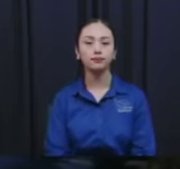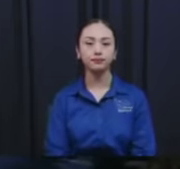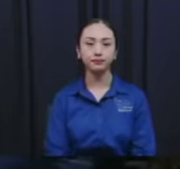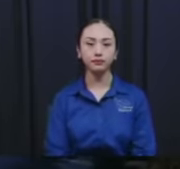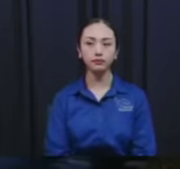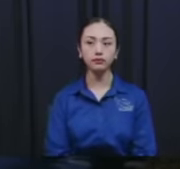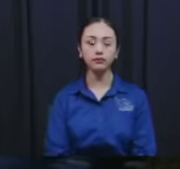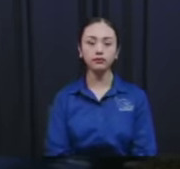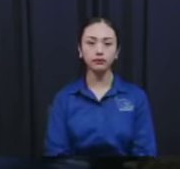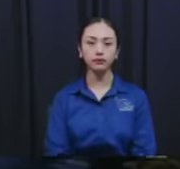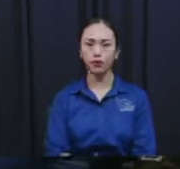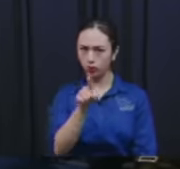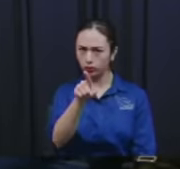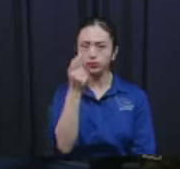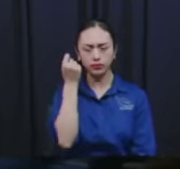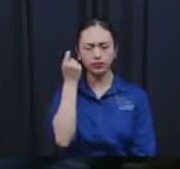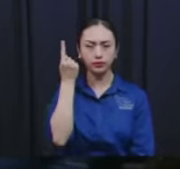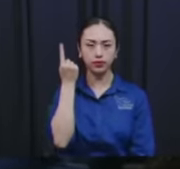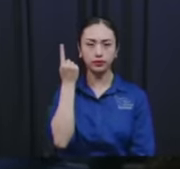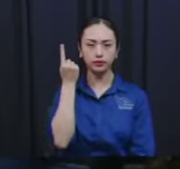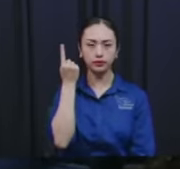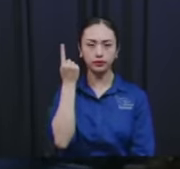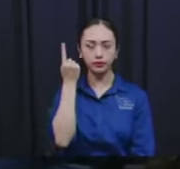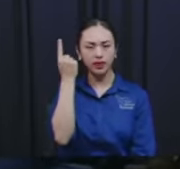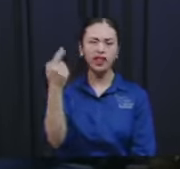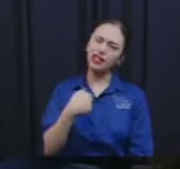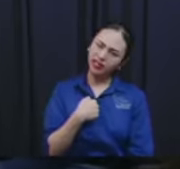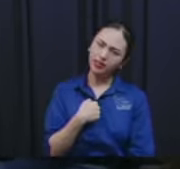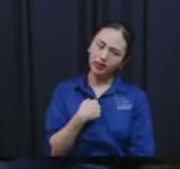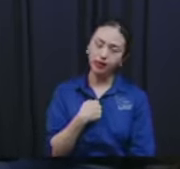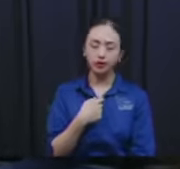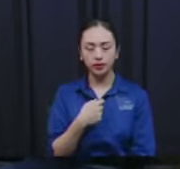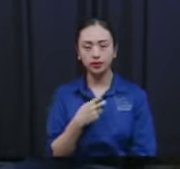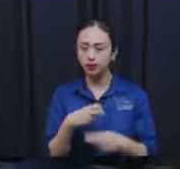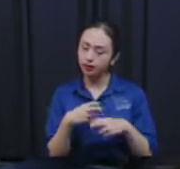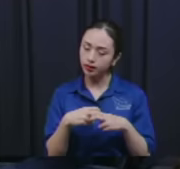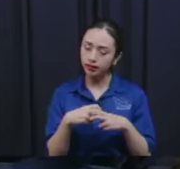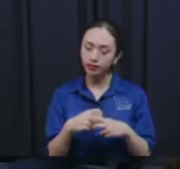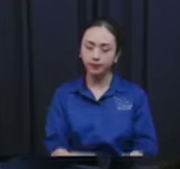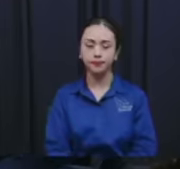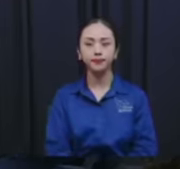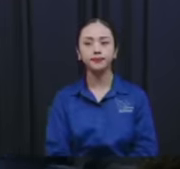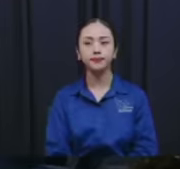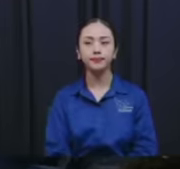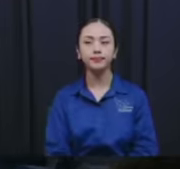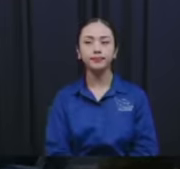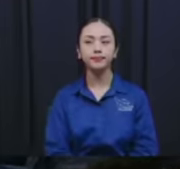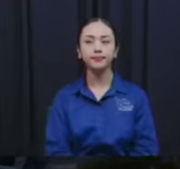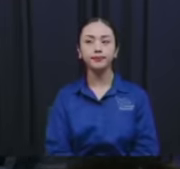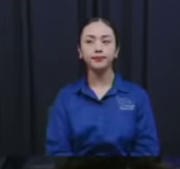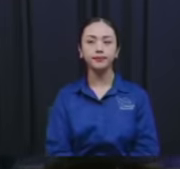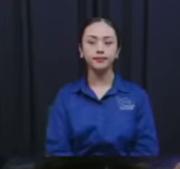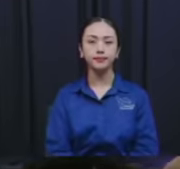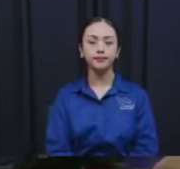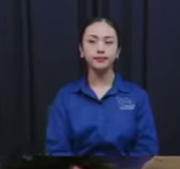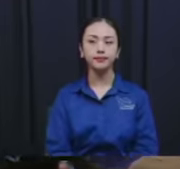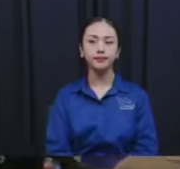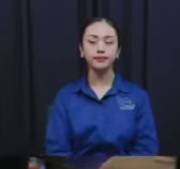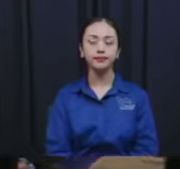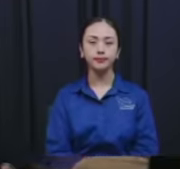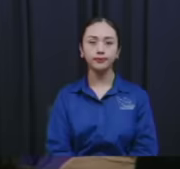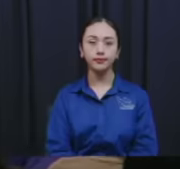que rápido lo entendió usted porque yoo todavía no logro entender Ah el aquí mismo en